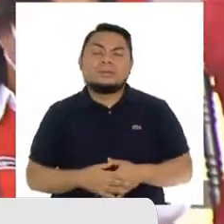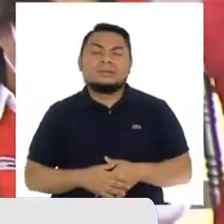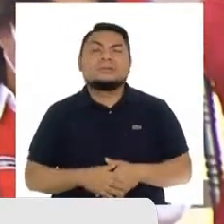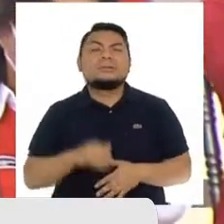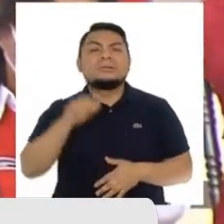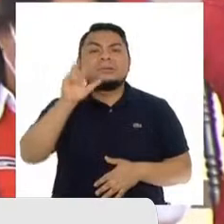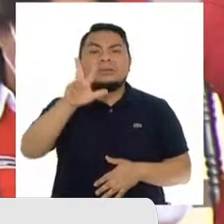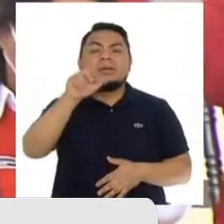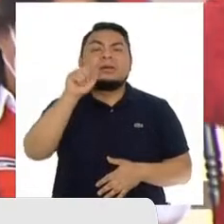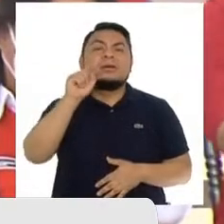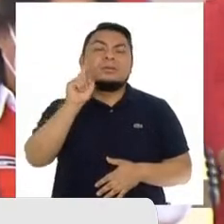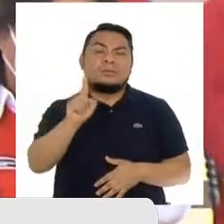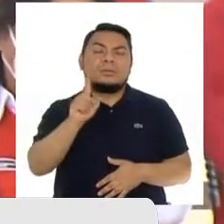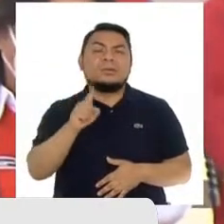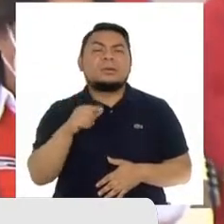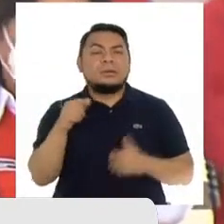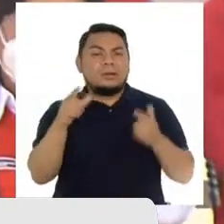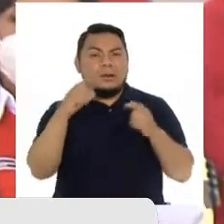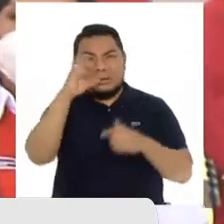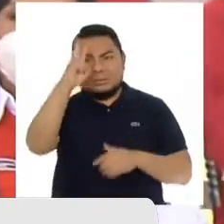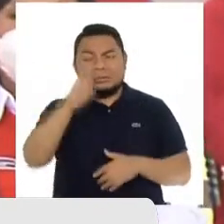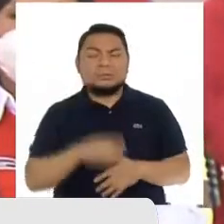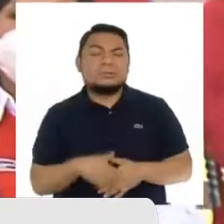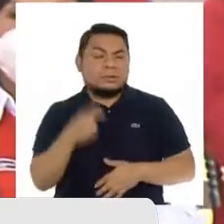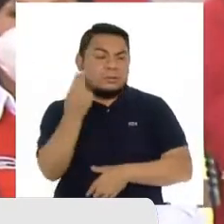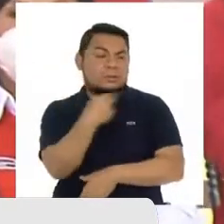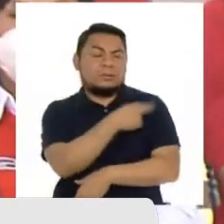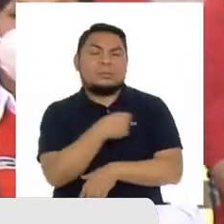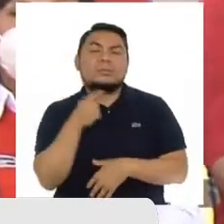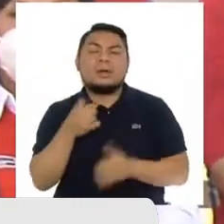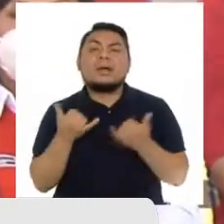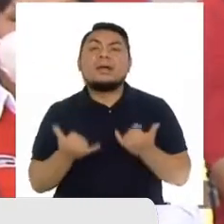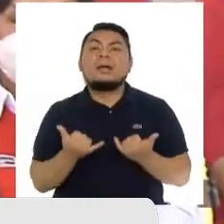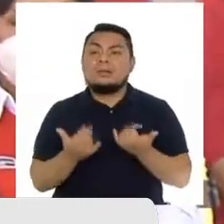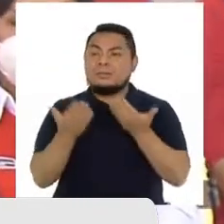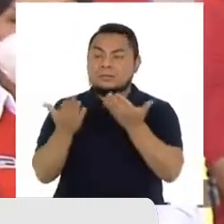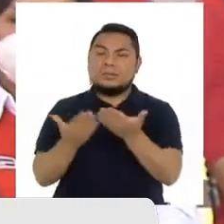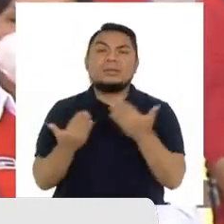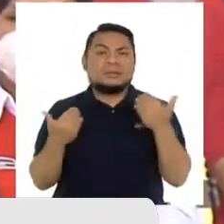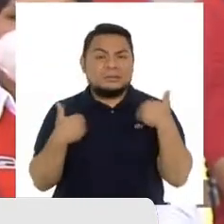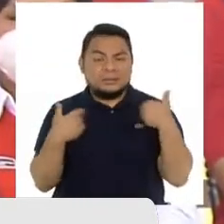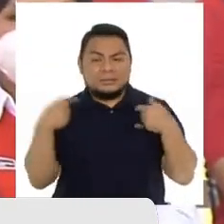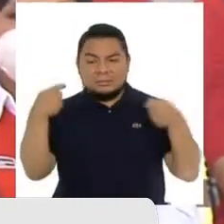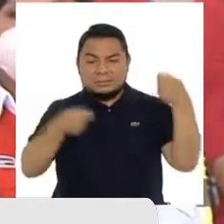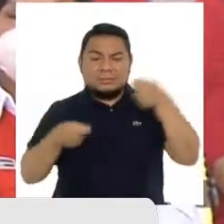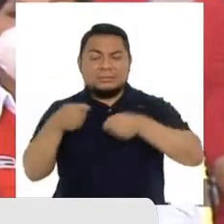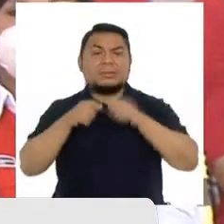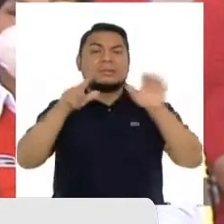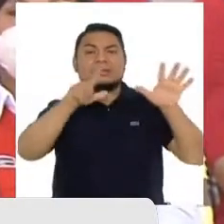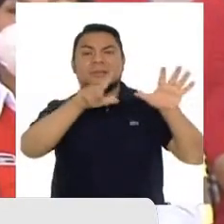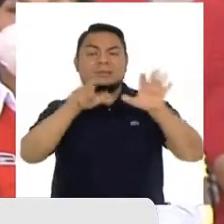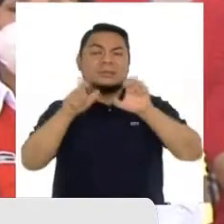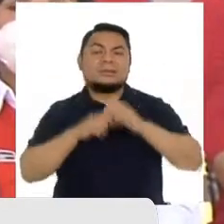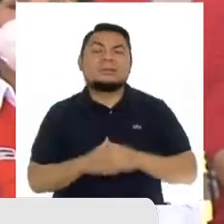31 de loren en el cusco hospital que actualmente tiene una inversión de